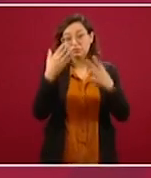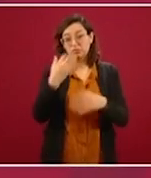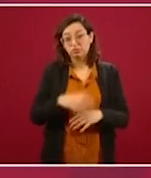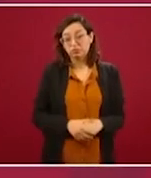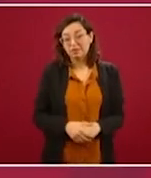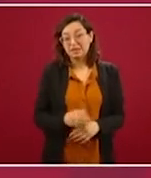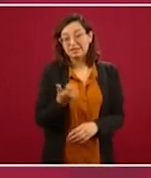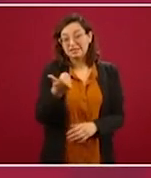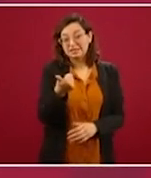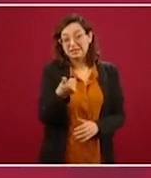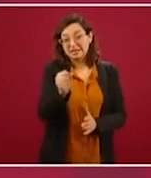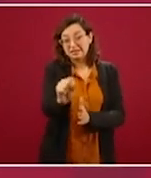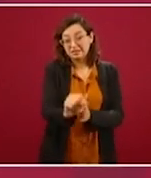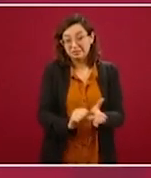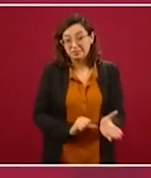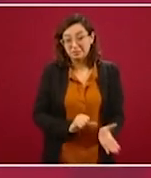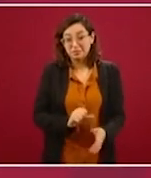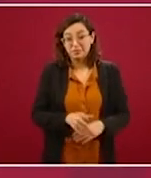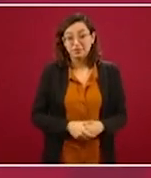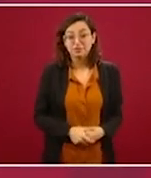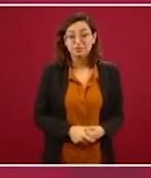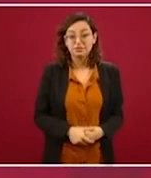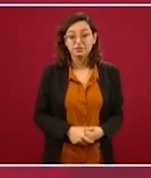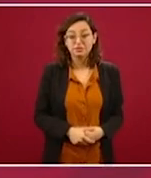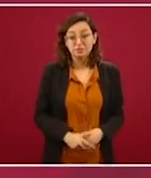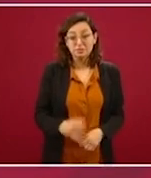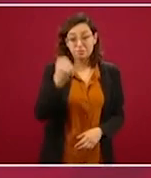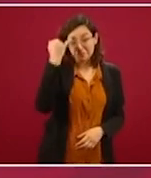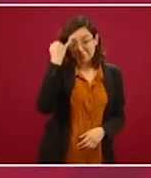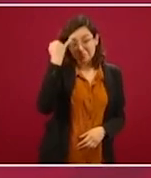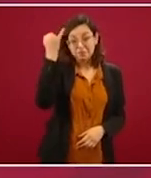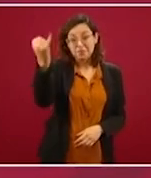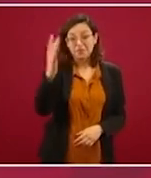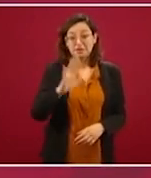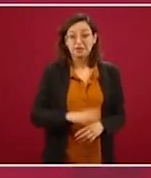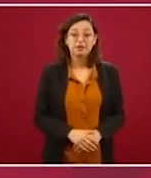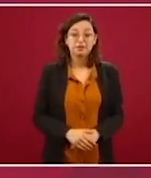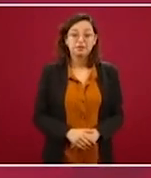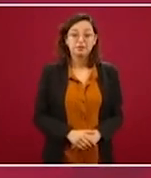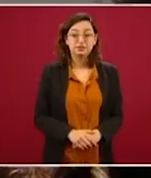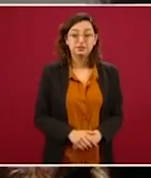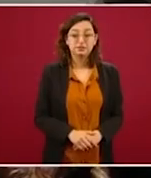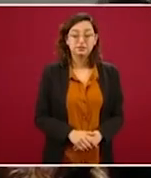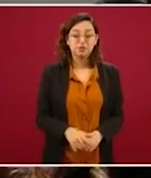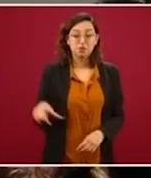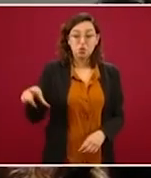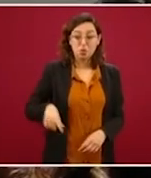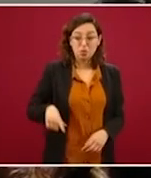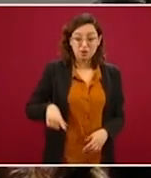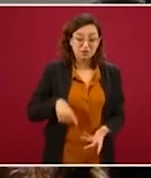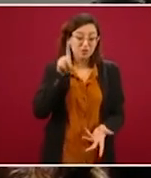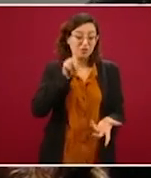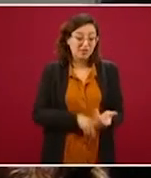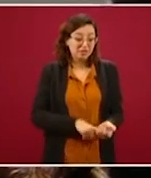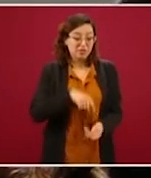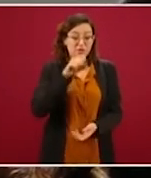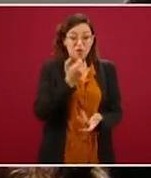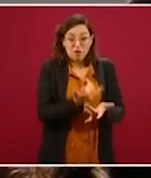Imagínense si eso es un trámite para obtener una escritura en el mismo